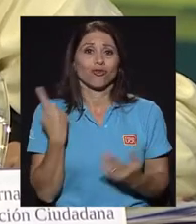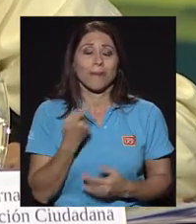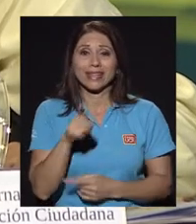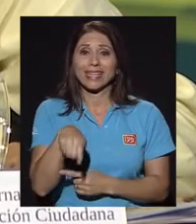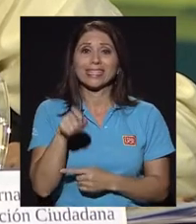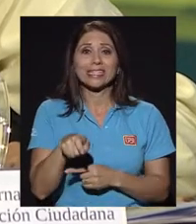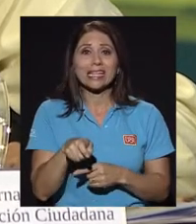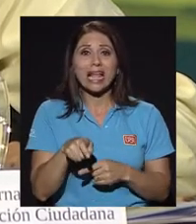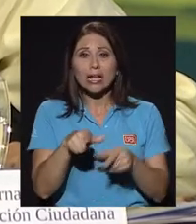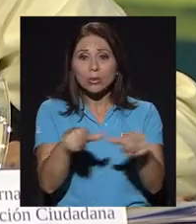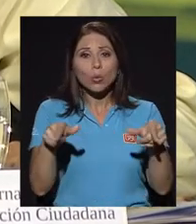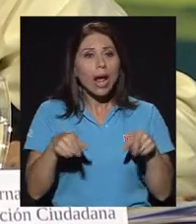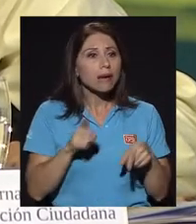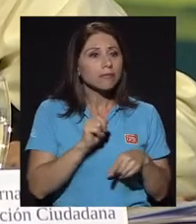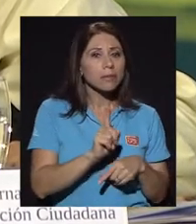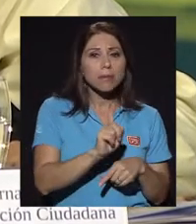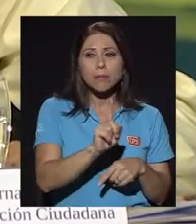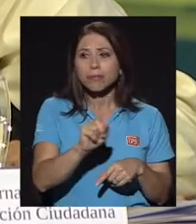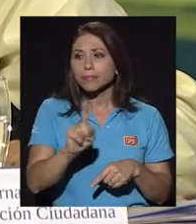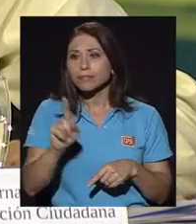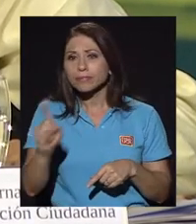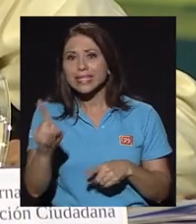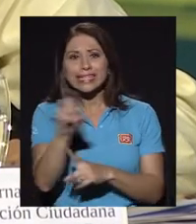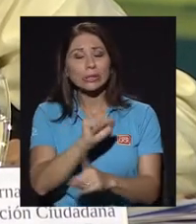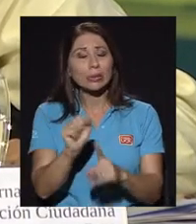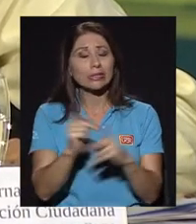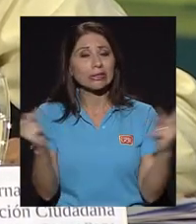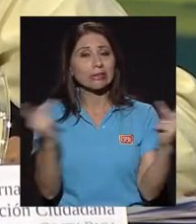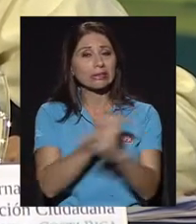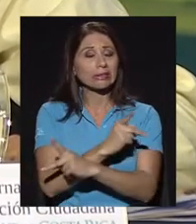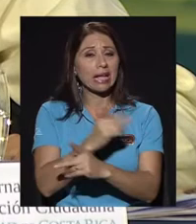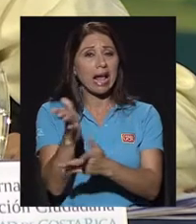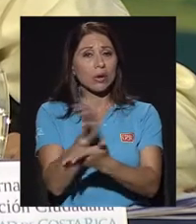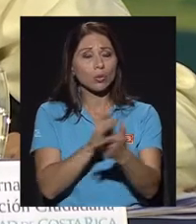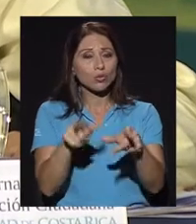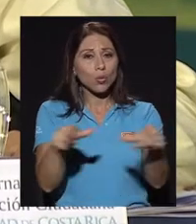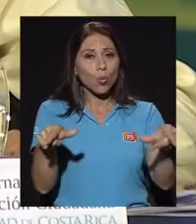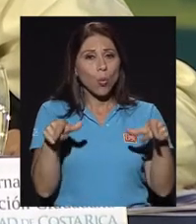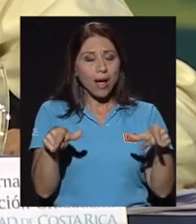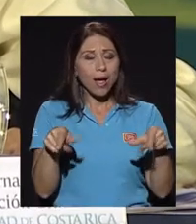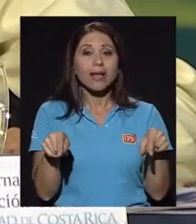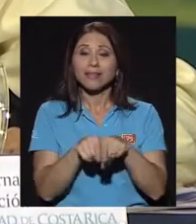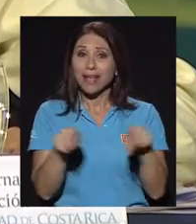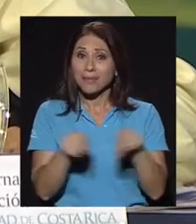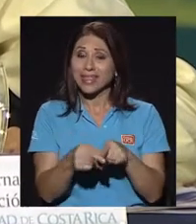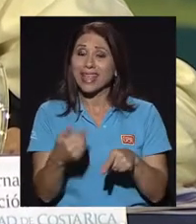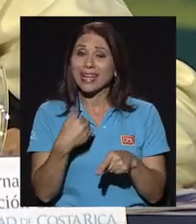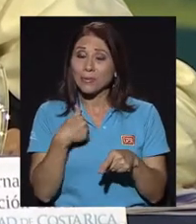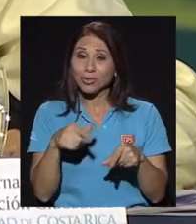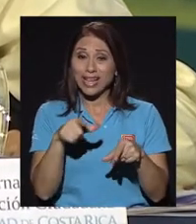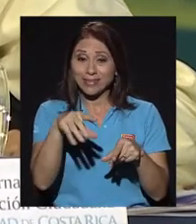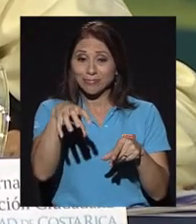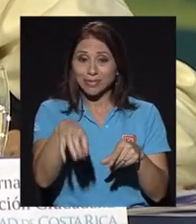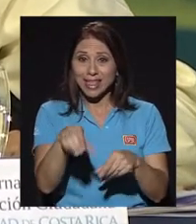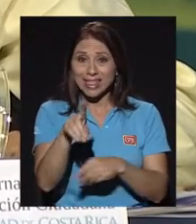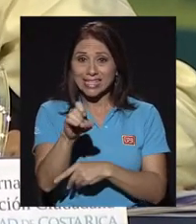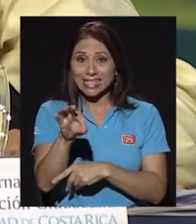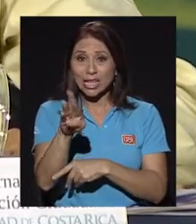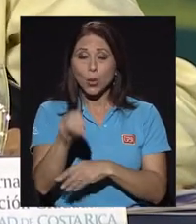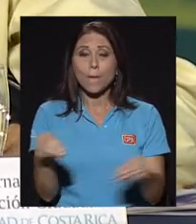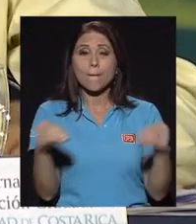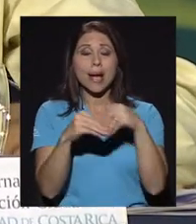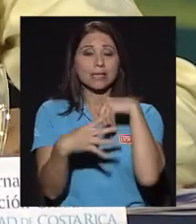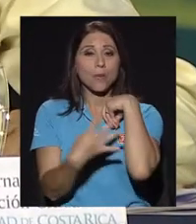nuestros distritos y ver la situación paupérrima de algunos de ellos, inclusive teniendo el distrito más pobre del país.